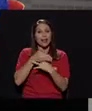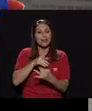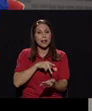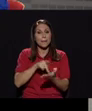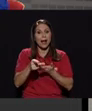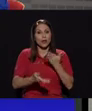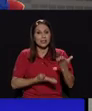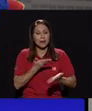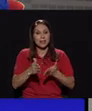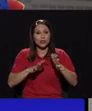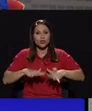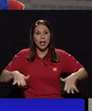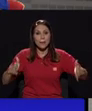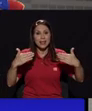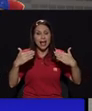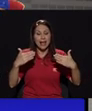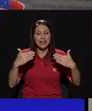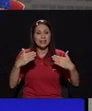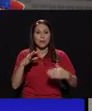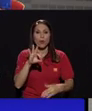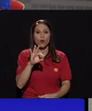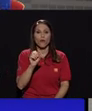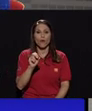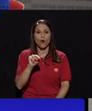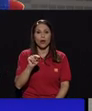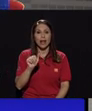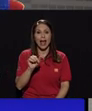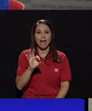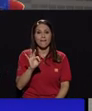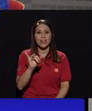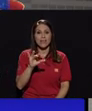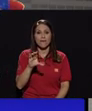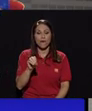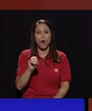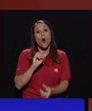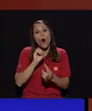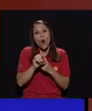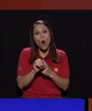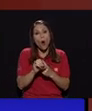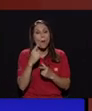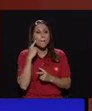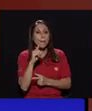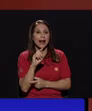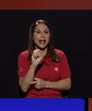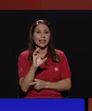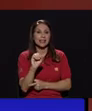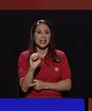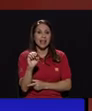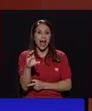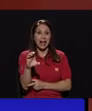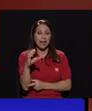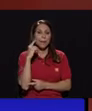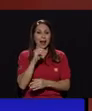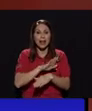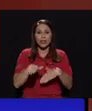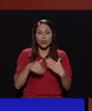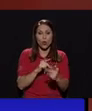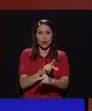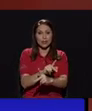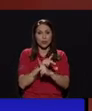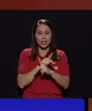servicios ambientales por FONAFIFO o hacia el SINAC para todo lo que es protección precisamente